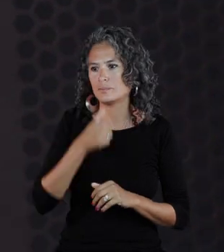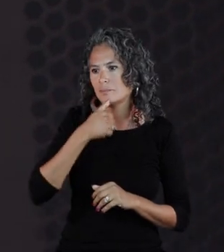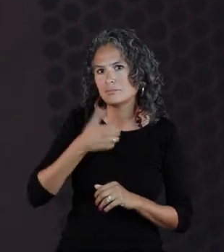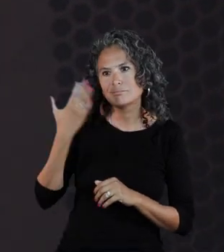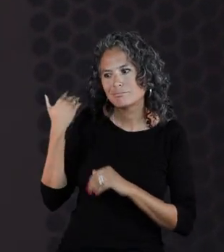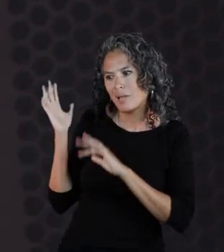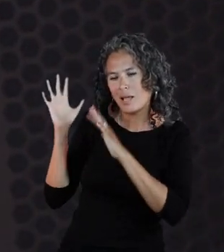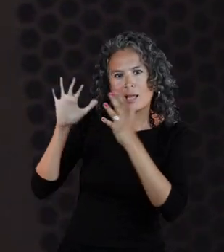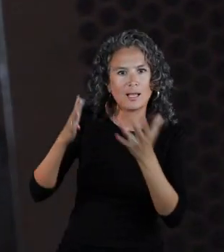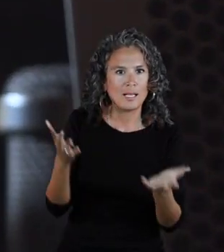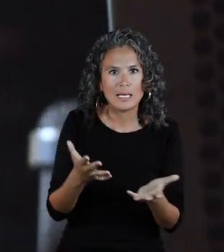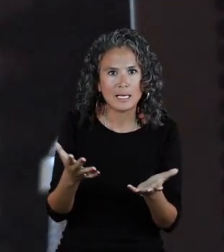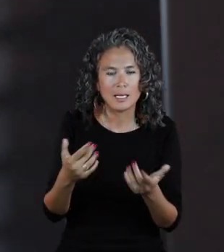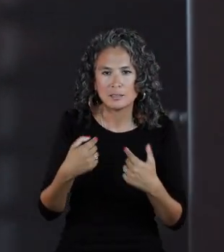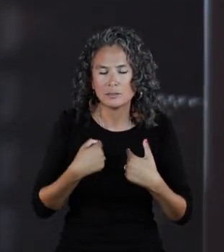hasta acá llegué